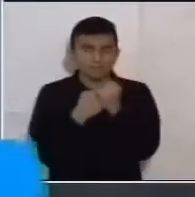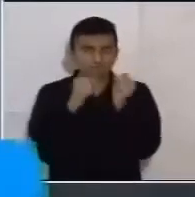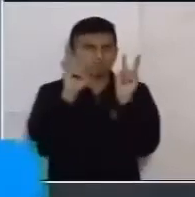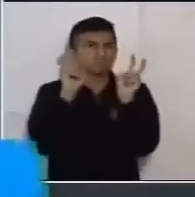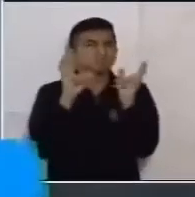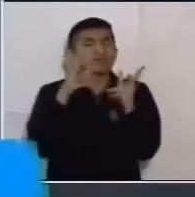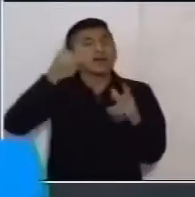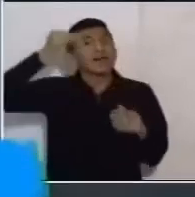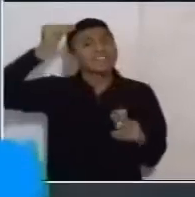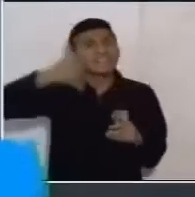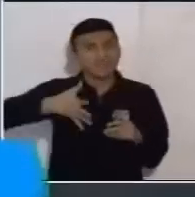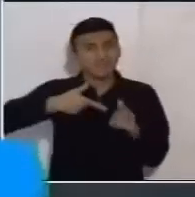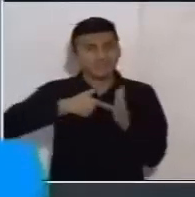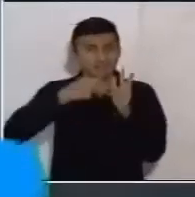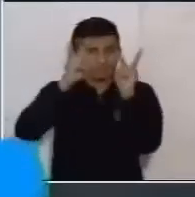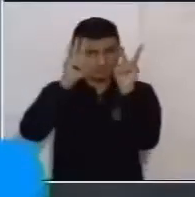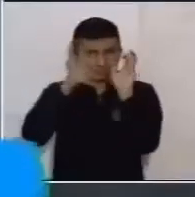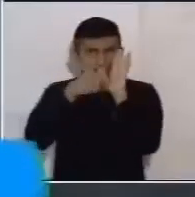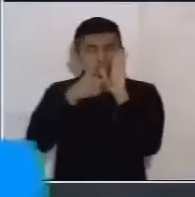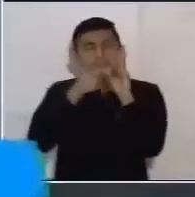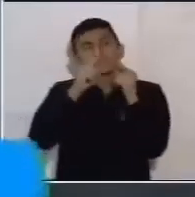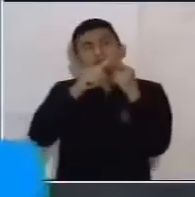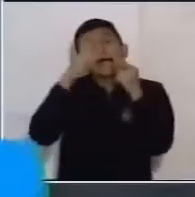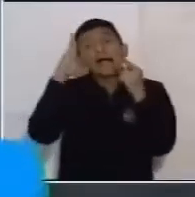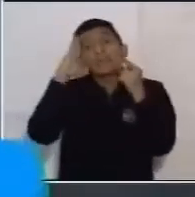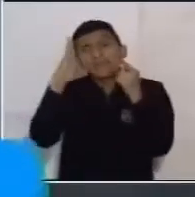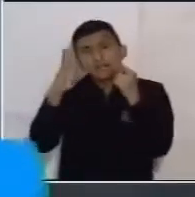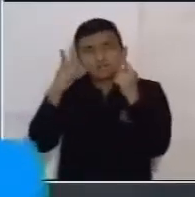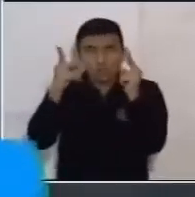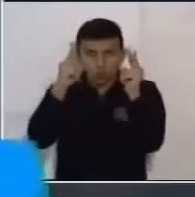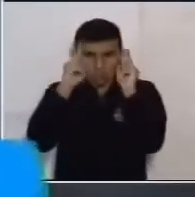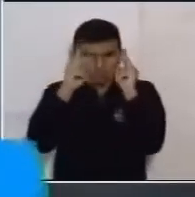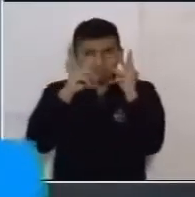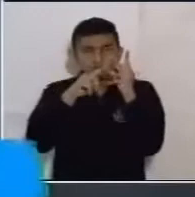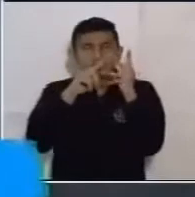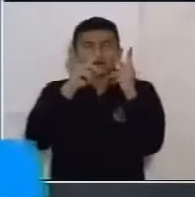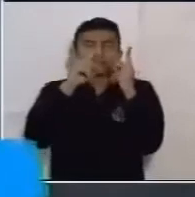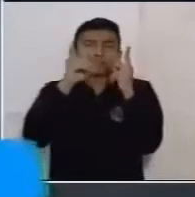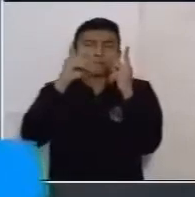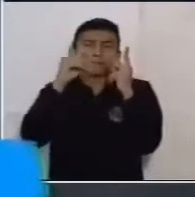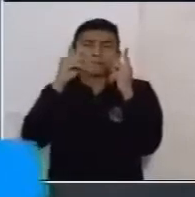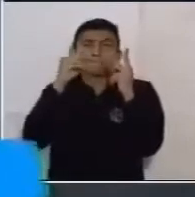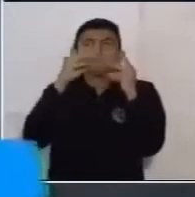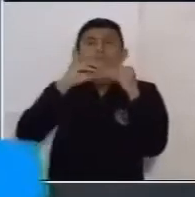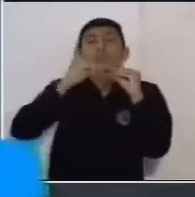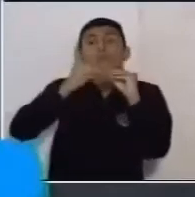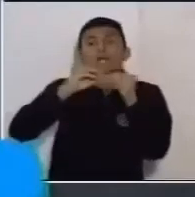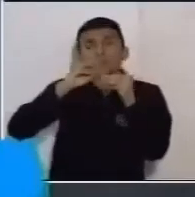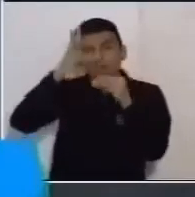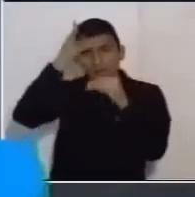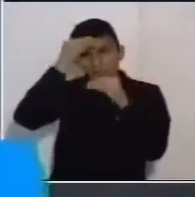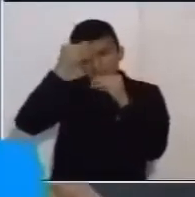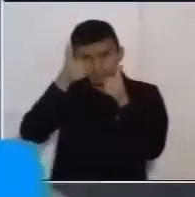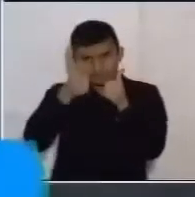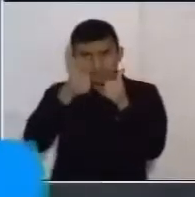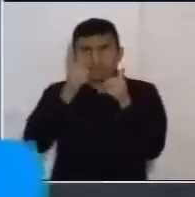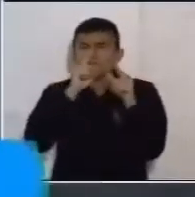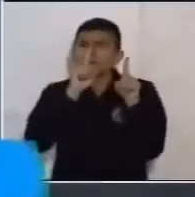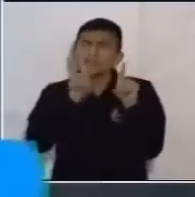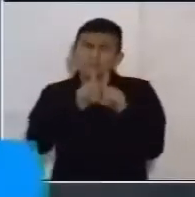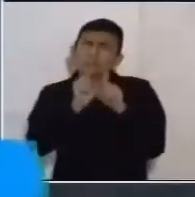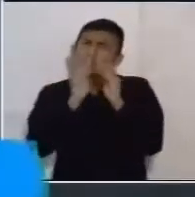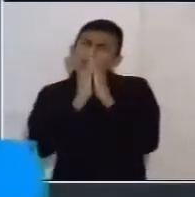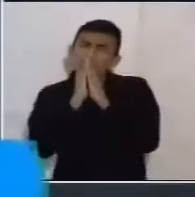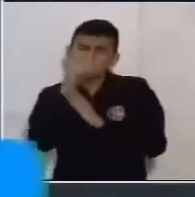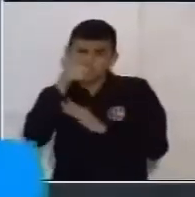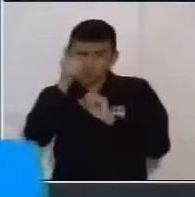y destrezas como la atención, la memoria y la habilidad numérica. Antes de empezar, les